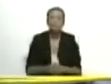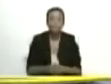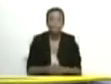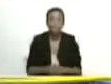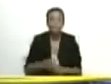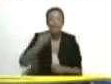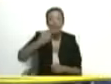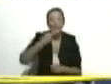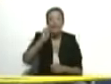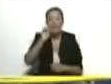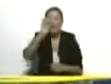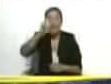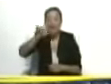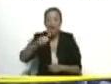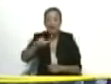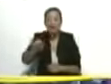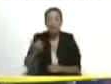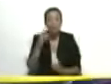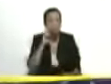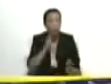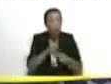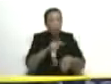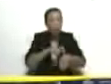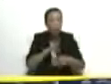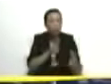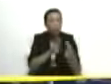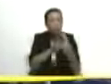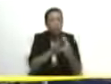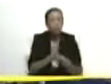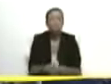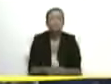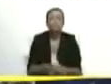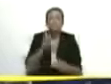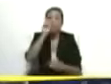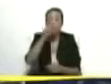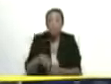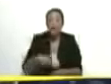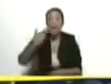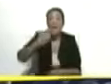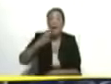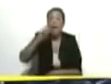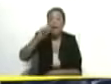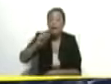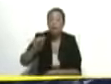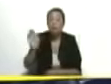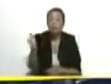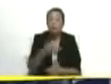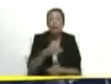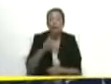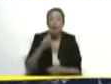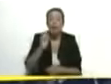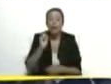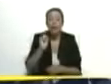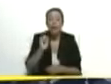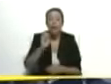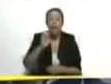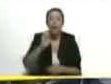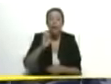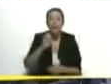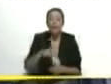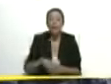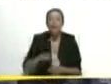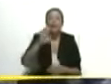Henry, debemos verlo ahora. Y a Henry Eric